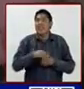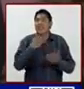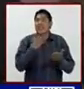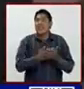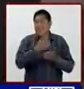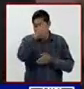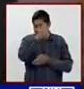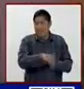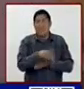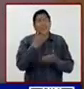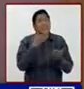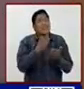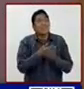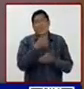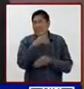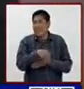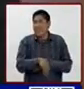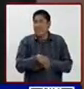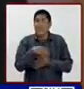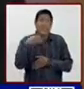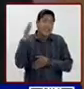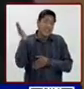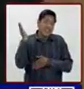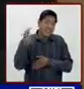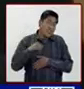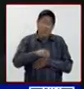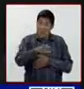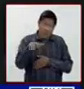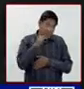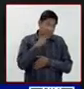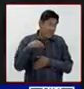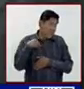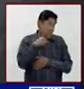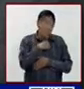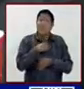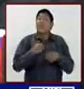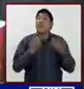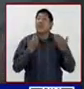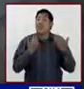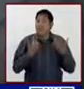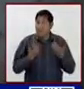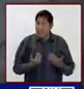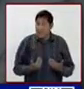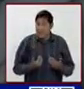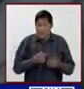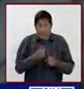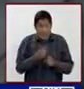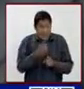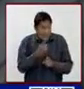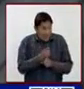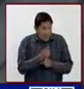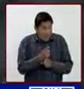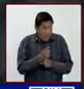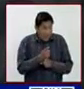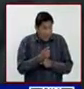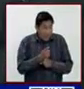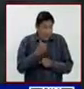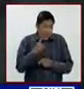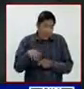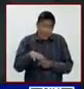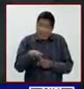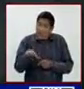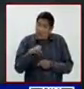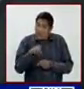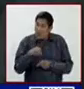Buenas noches. ¿Cómo están? Buenas noches. Este lugar en el que nos encontramos ahora es justamente un